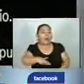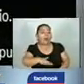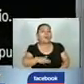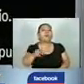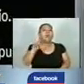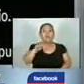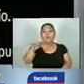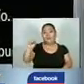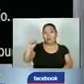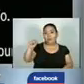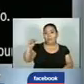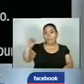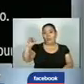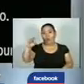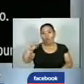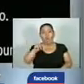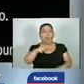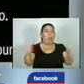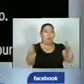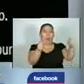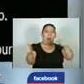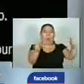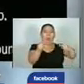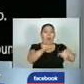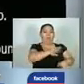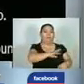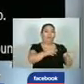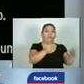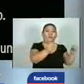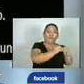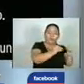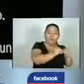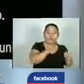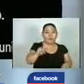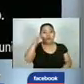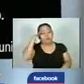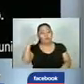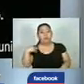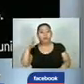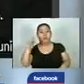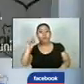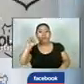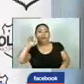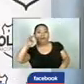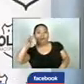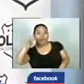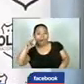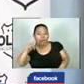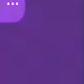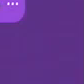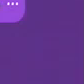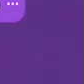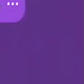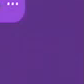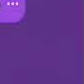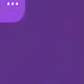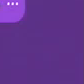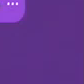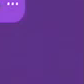sentimental. El ministro de Seguridad, Gustavo Villatoro, detalló que Karen será procesada por el delito de homicidio.